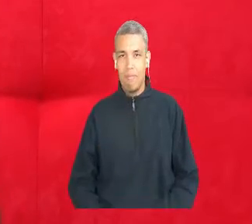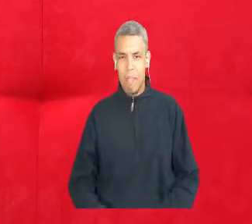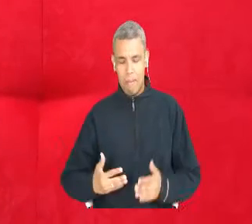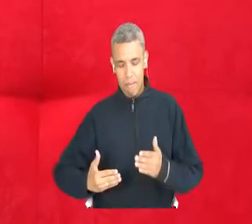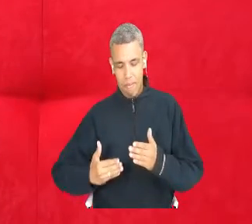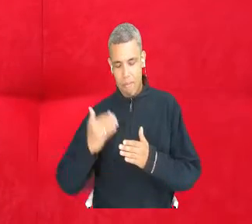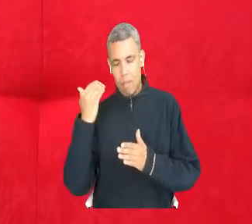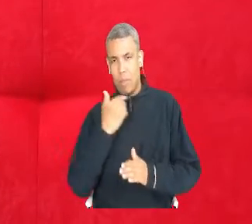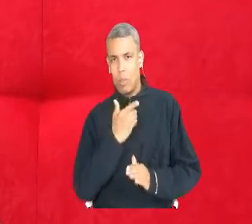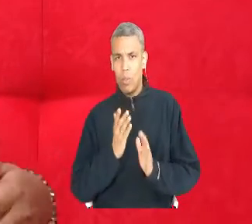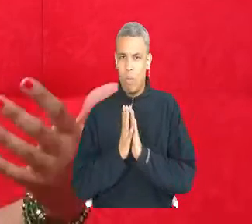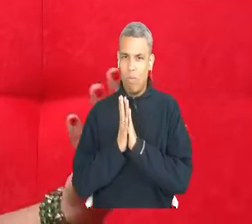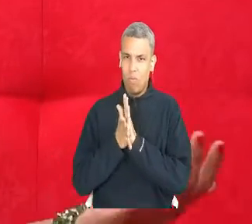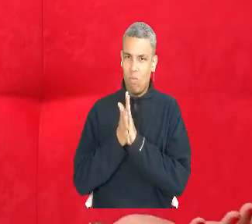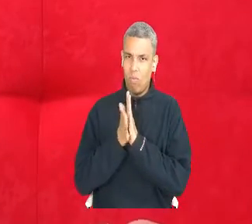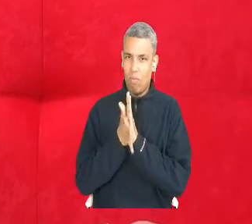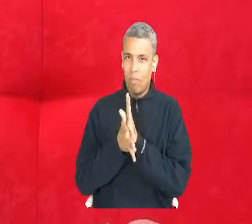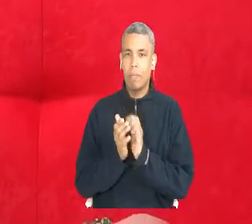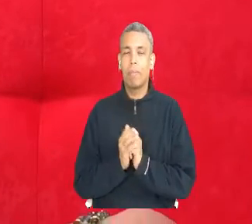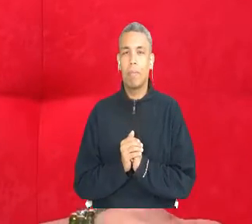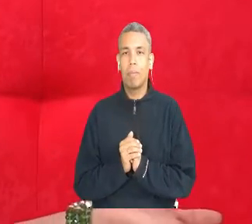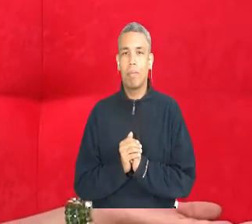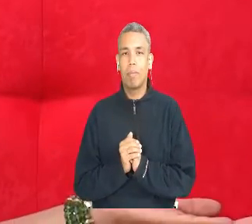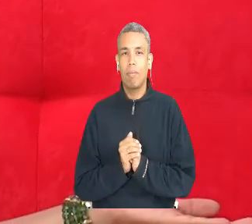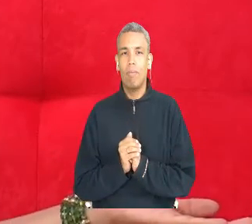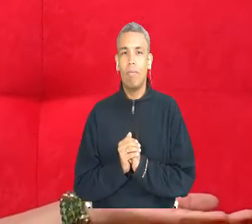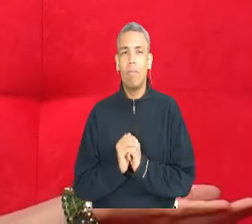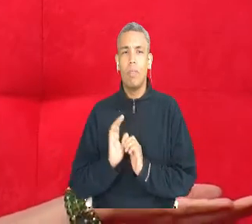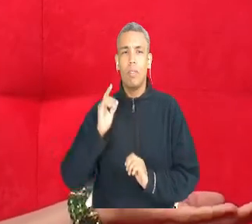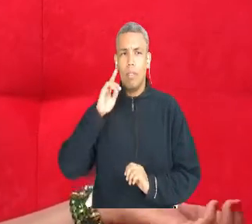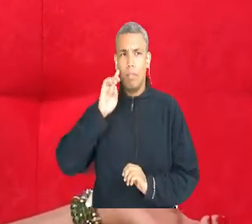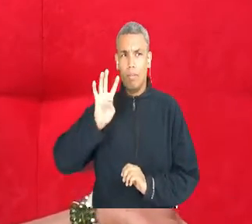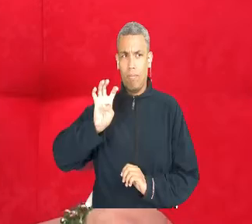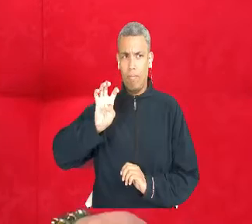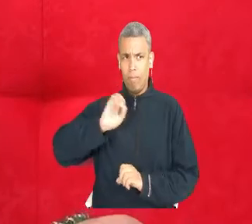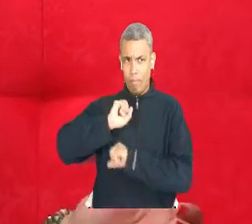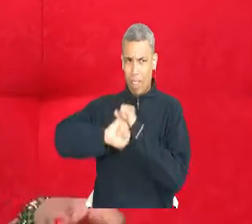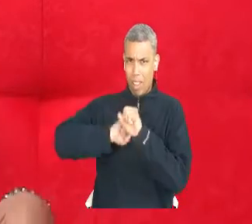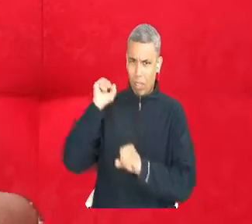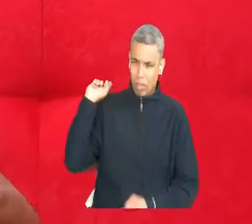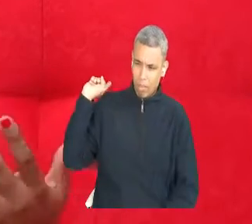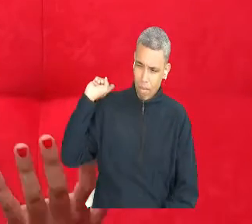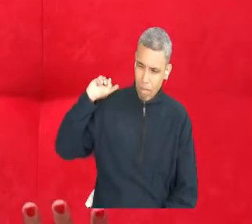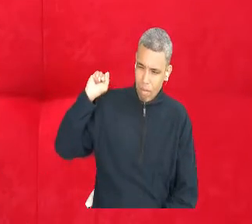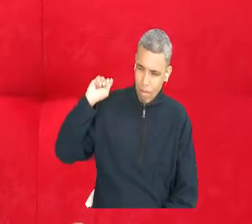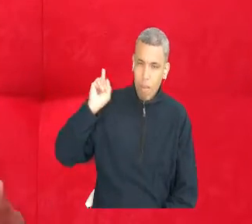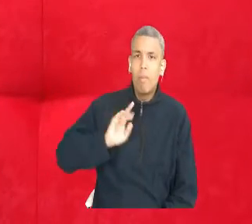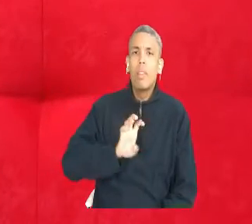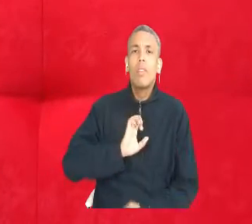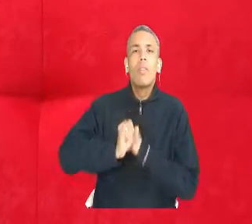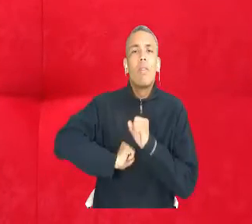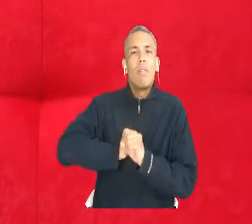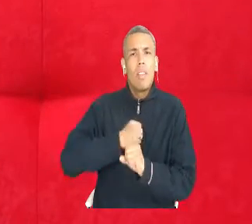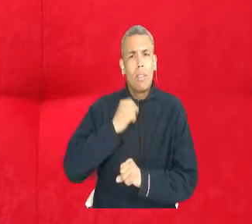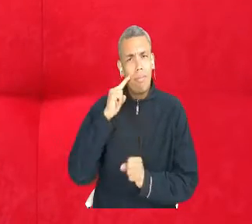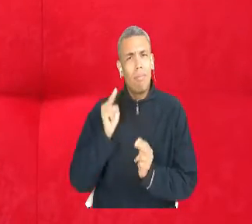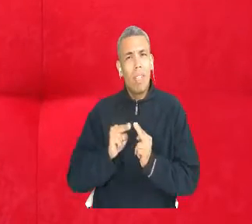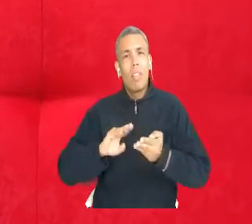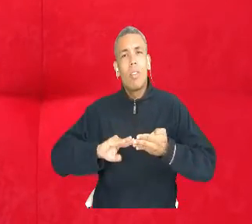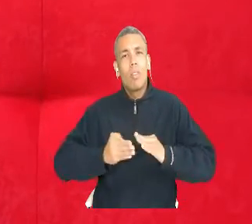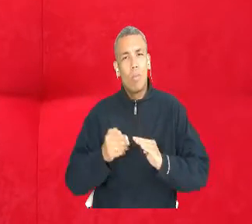contándole a barrancabermeja que ya pues durante nueve años ha podido contar con su presencia ya muchas personas los reconocen en